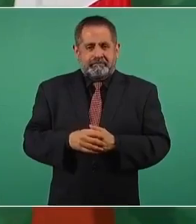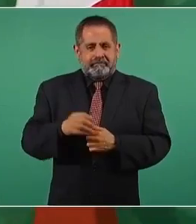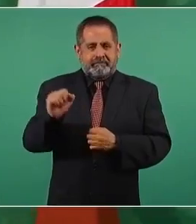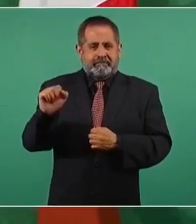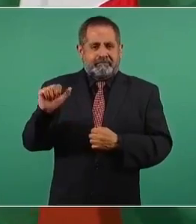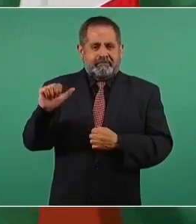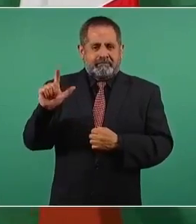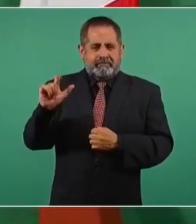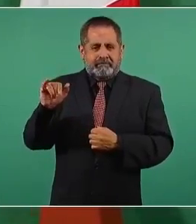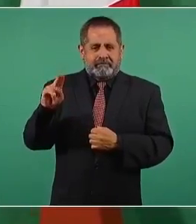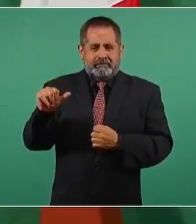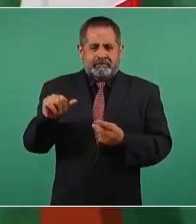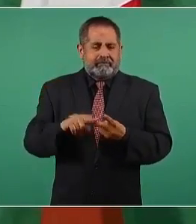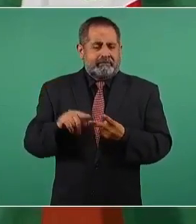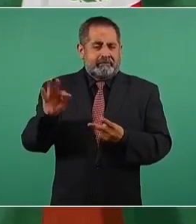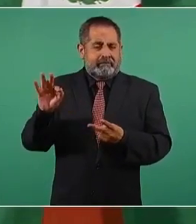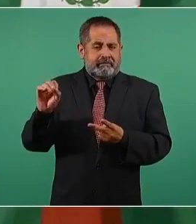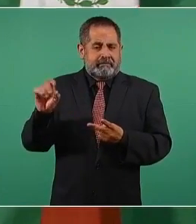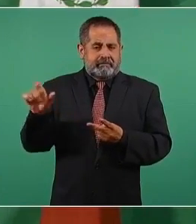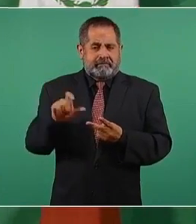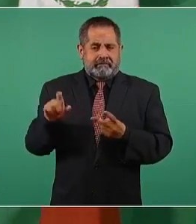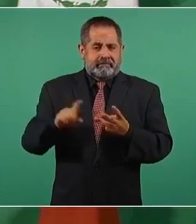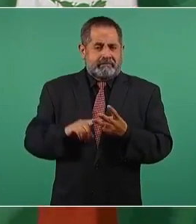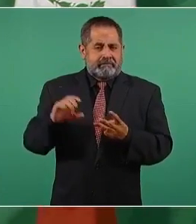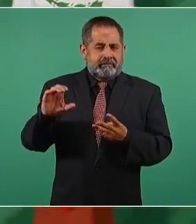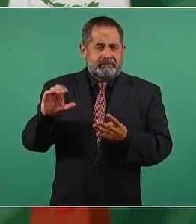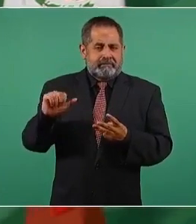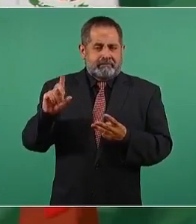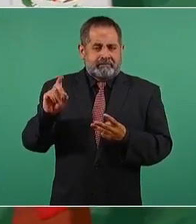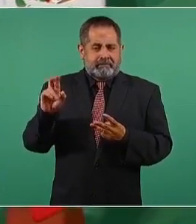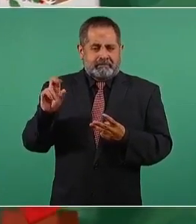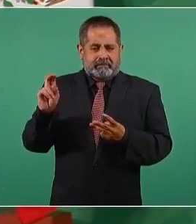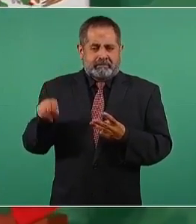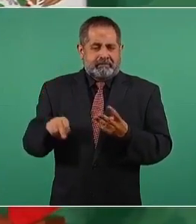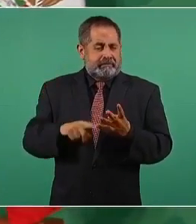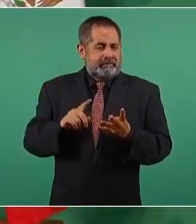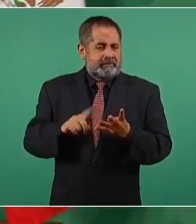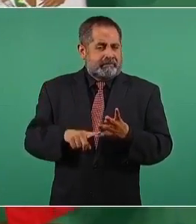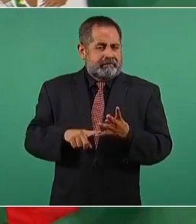Salinas, Fox, Calderón,